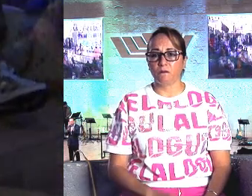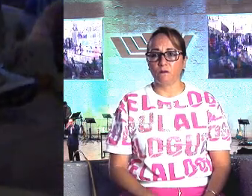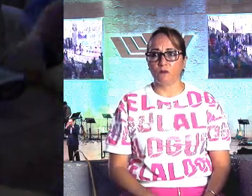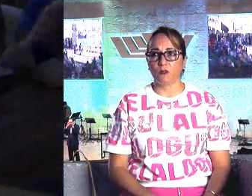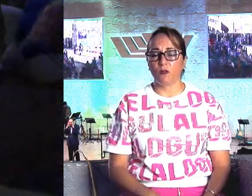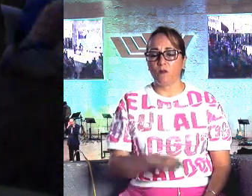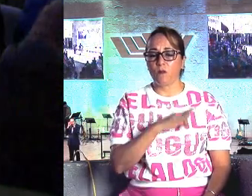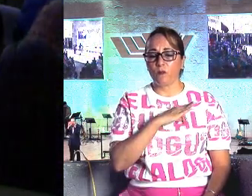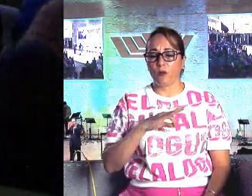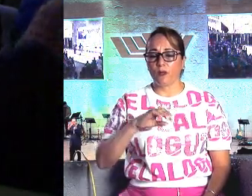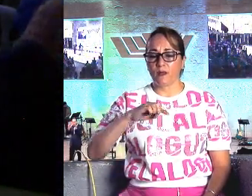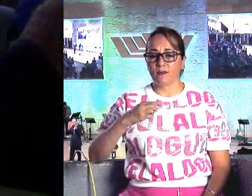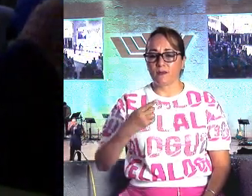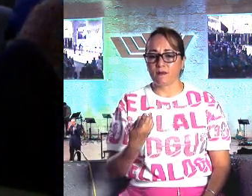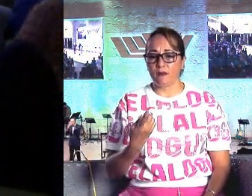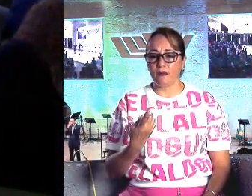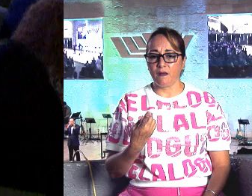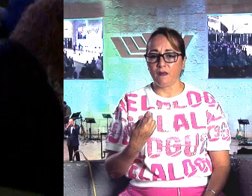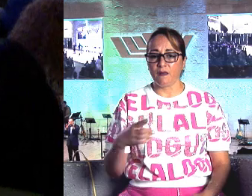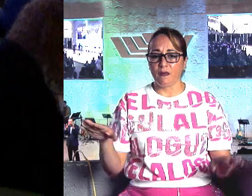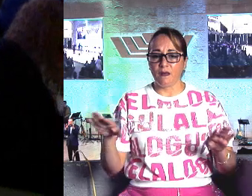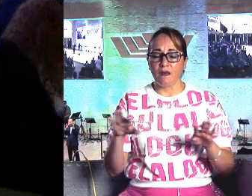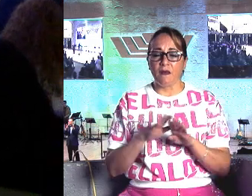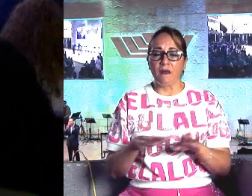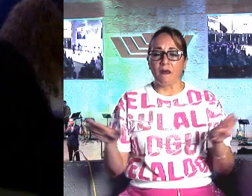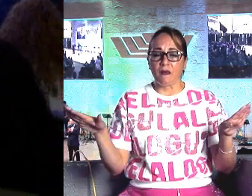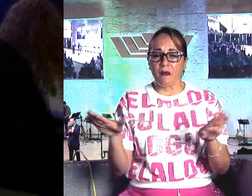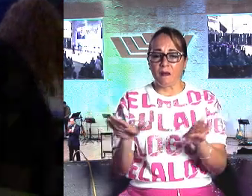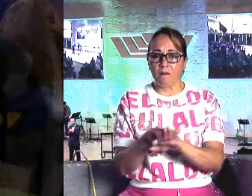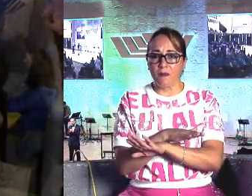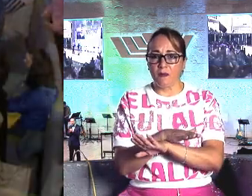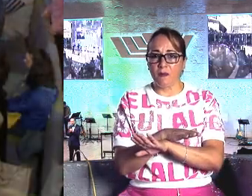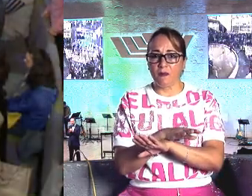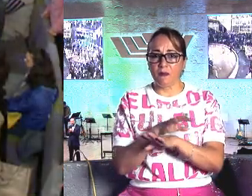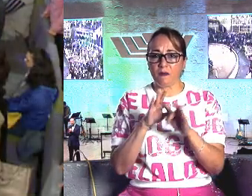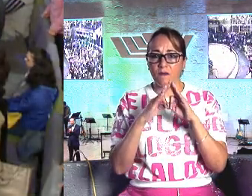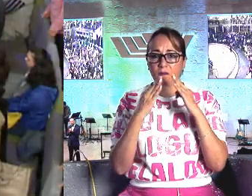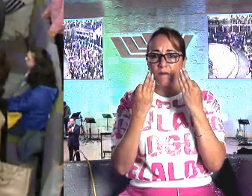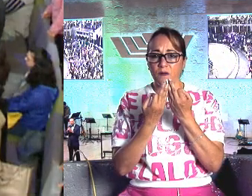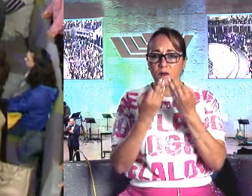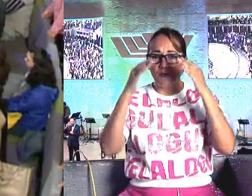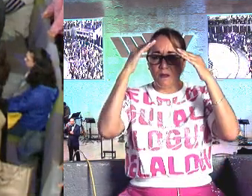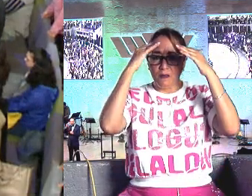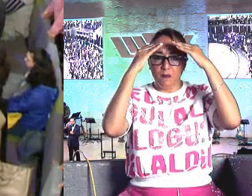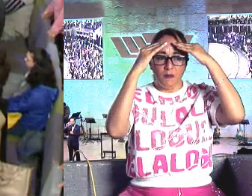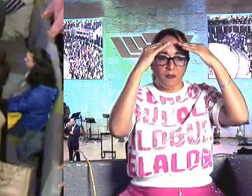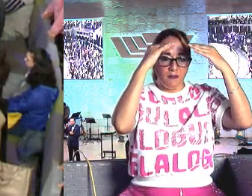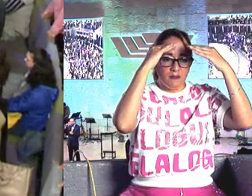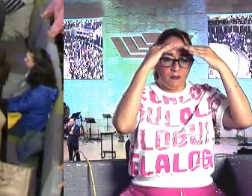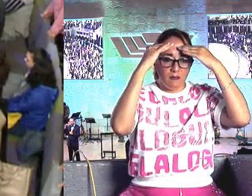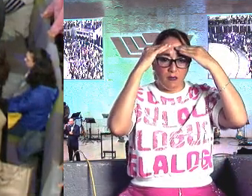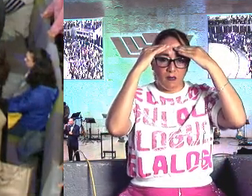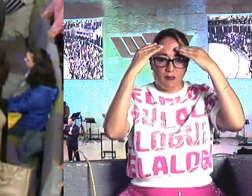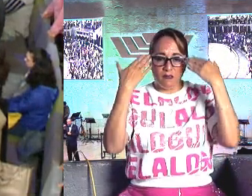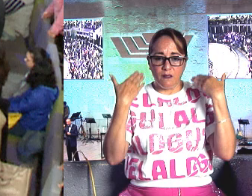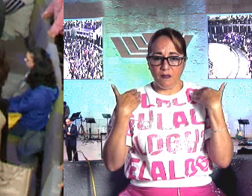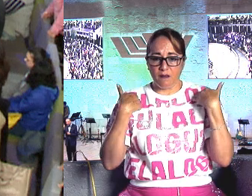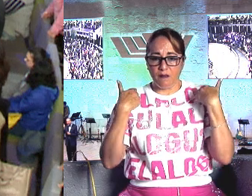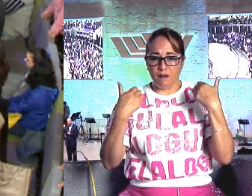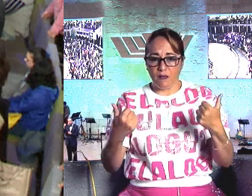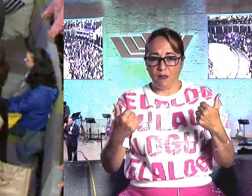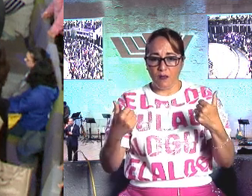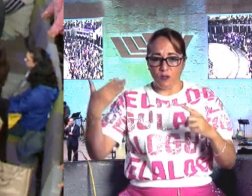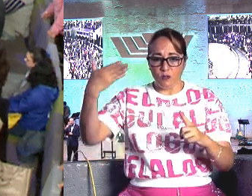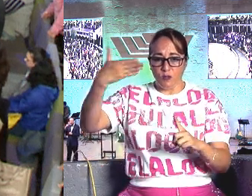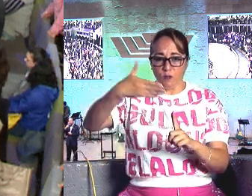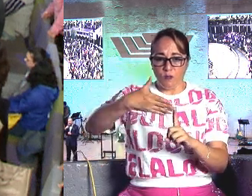pueda yo cambiar mi manera de pensar, mi manera de ver las cosas, para entender los propósitos perfectos que